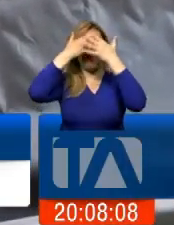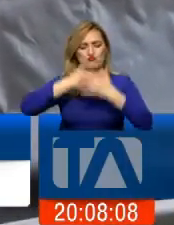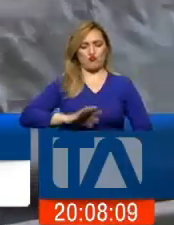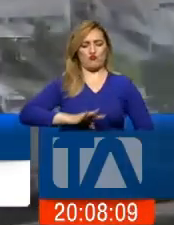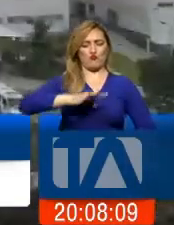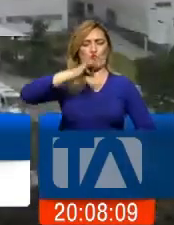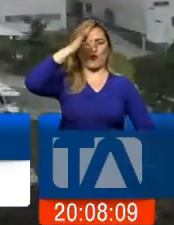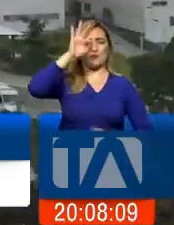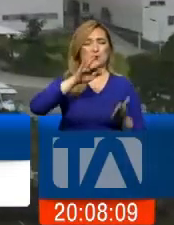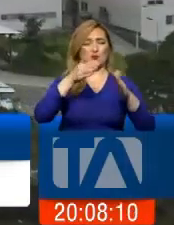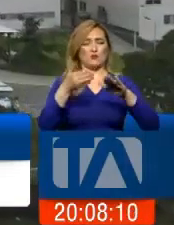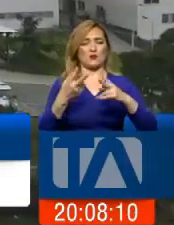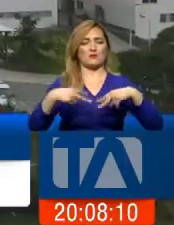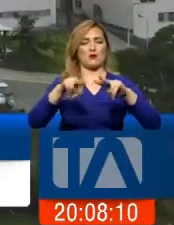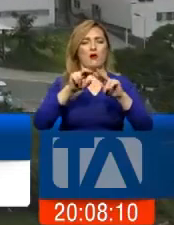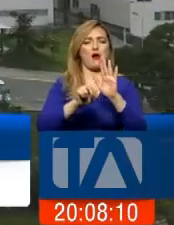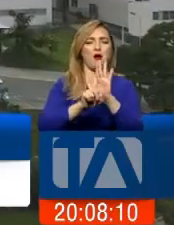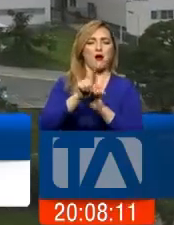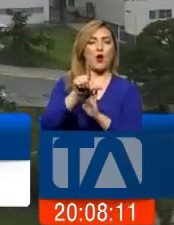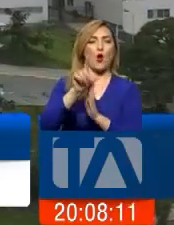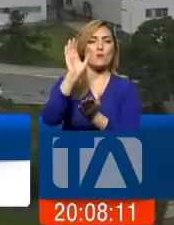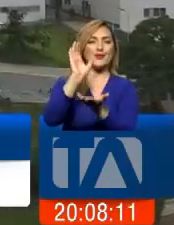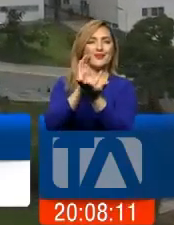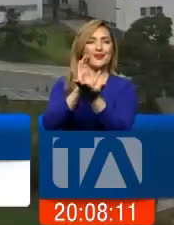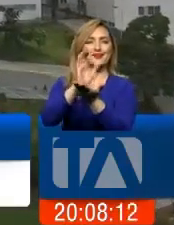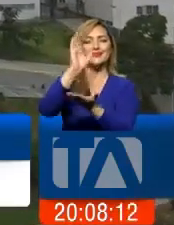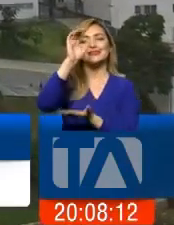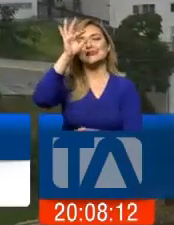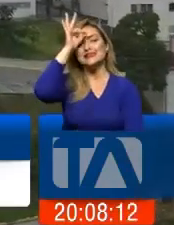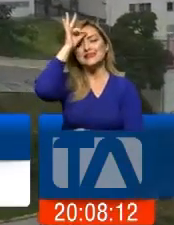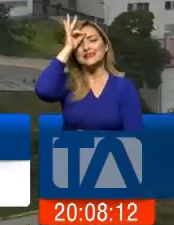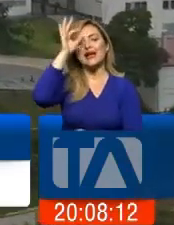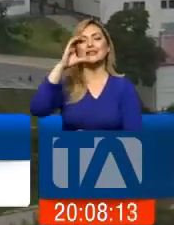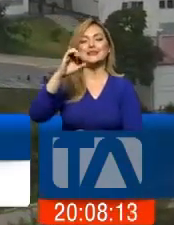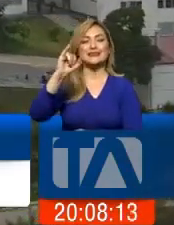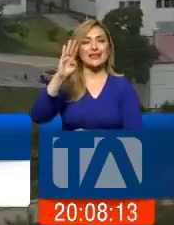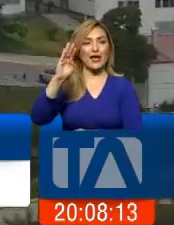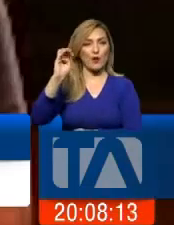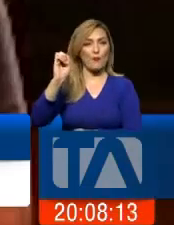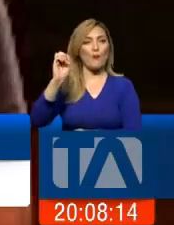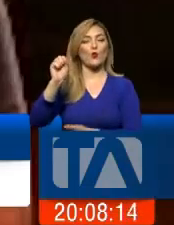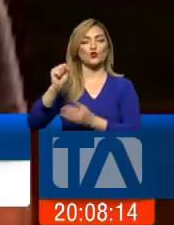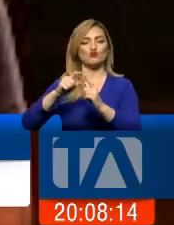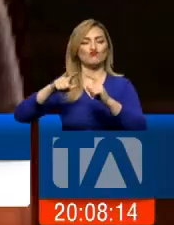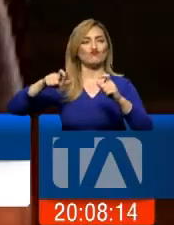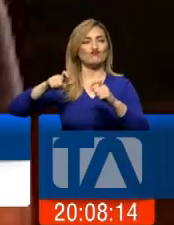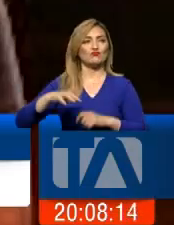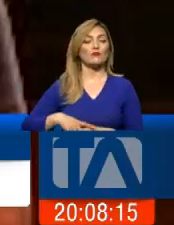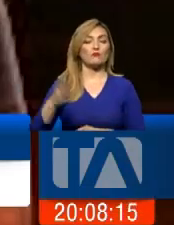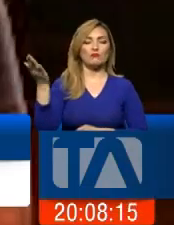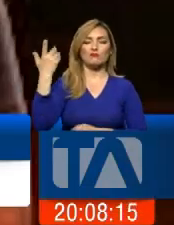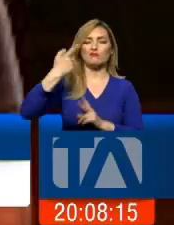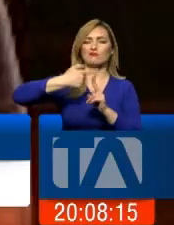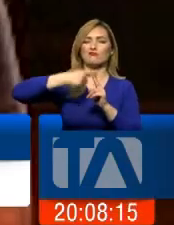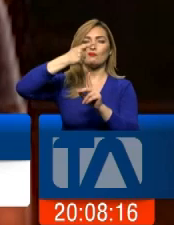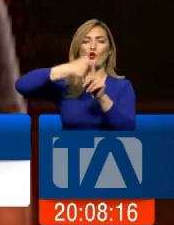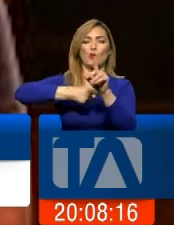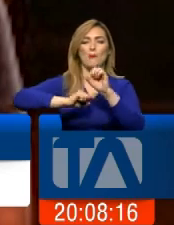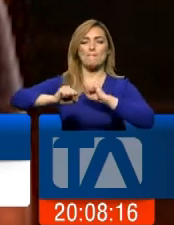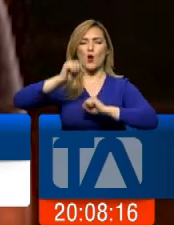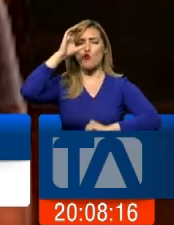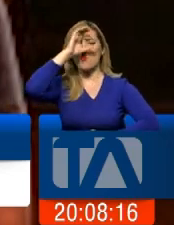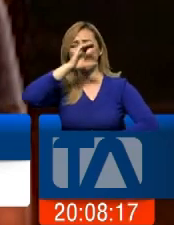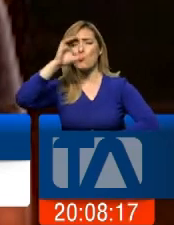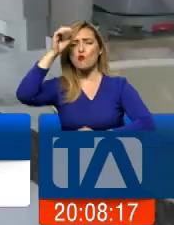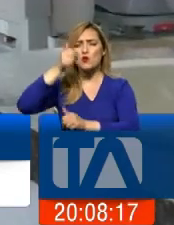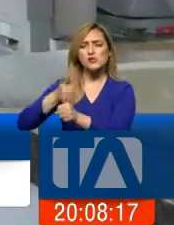con presunto sobreprecio en el hospital del IES de Los Ceibos. Salcedo es buscado por la policía desde inicios de mayo y se lo vincula también